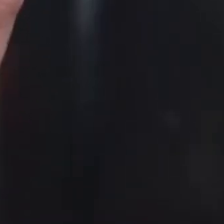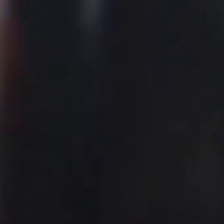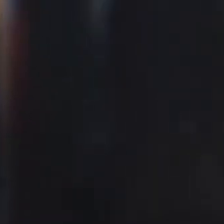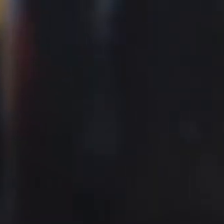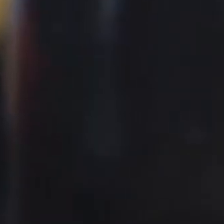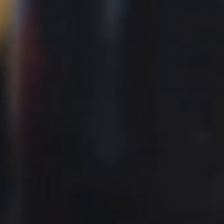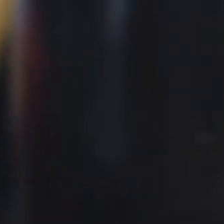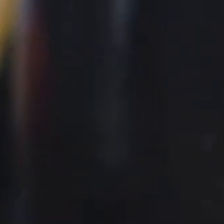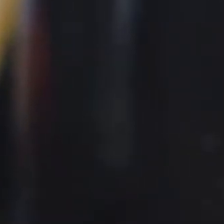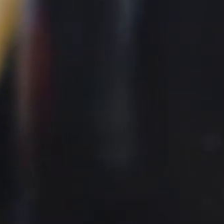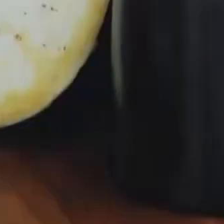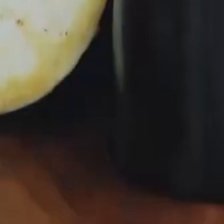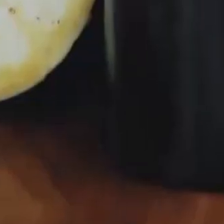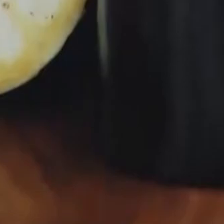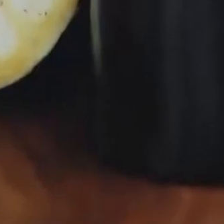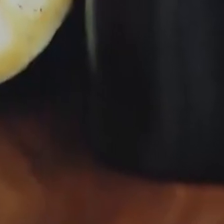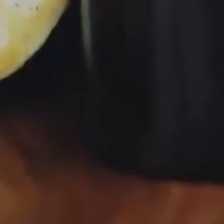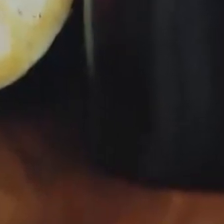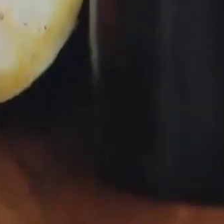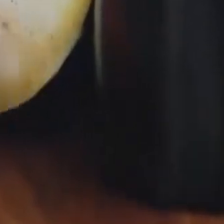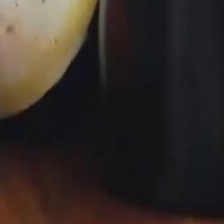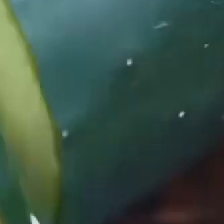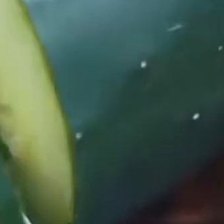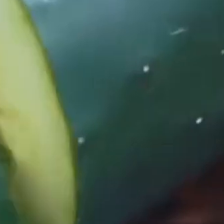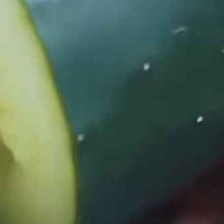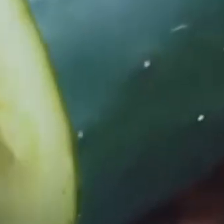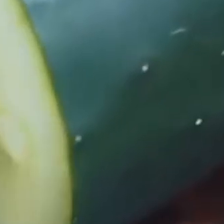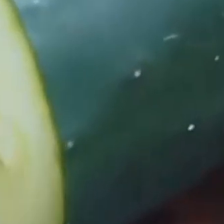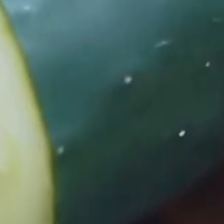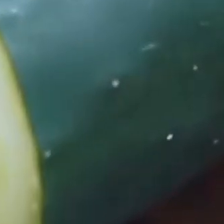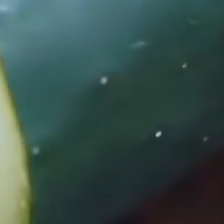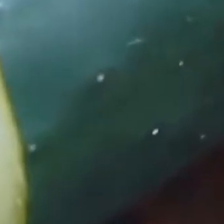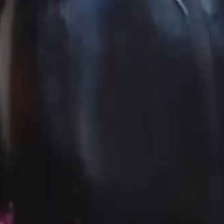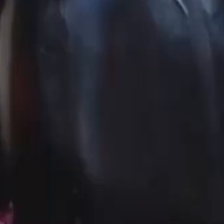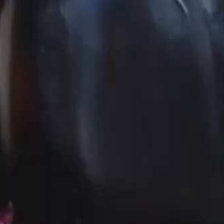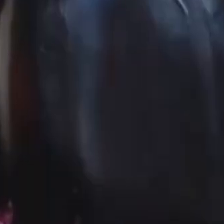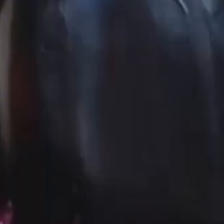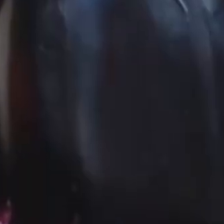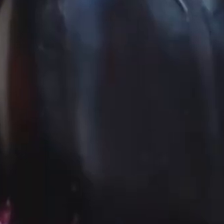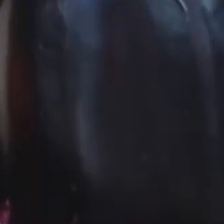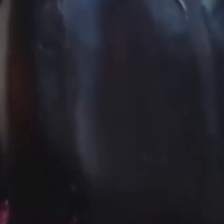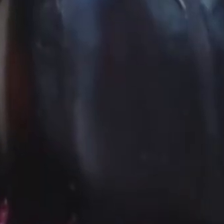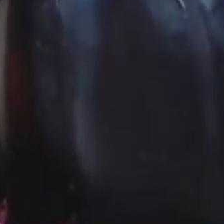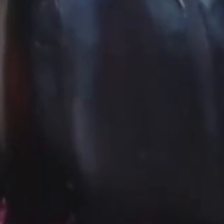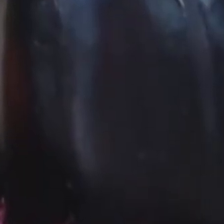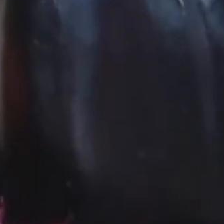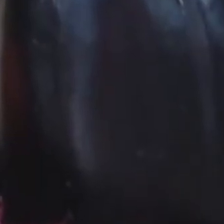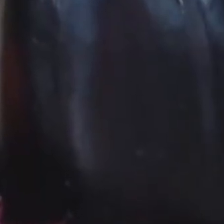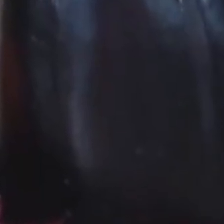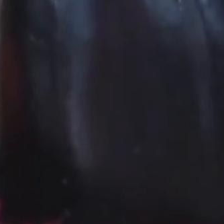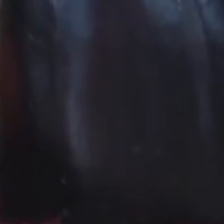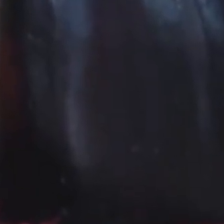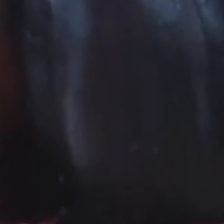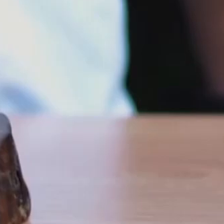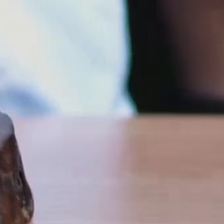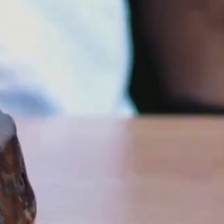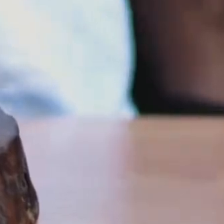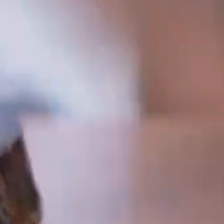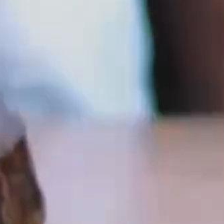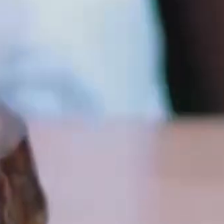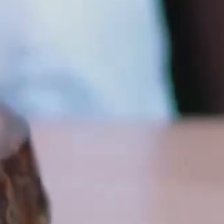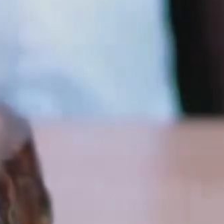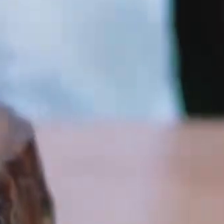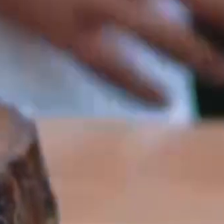Pulpa de mora, tomate de árbol, pepino, sidra, berenjena y aloe vera.